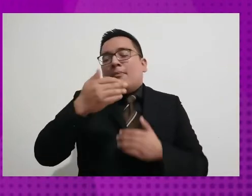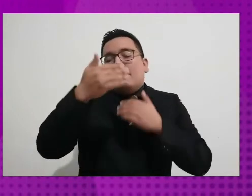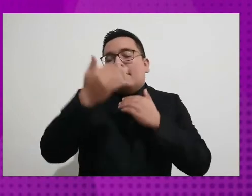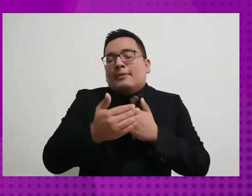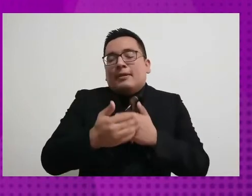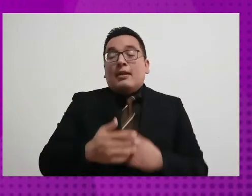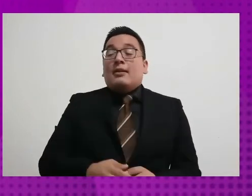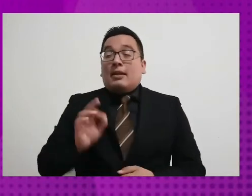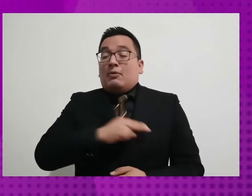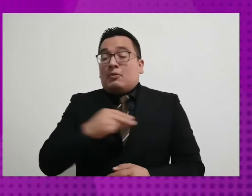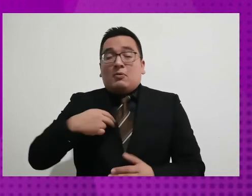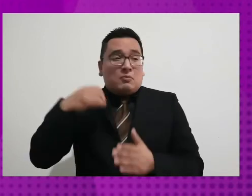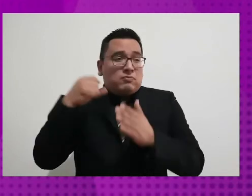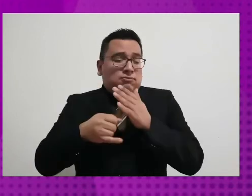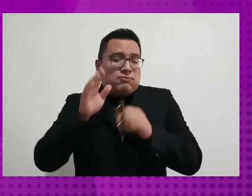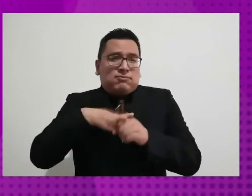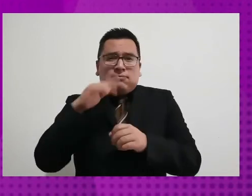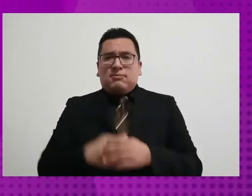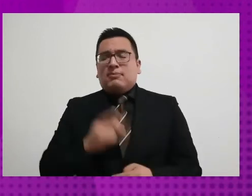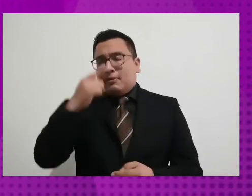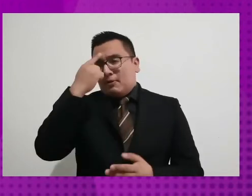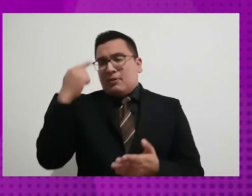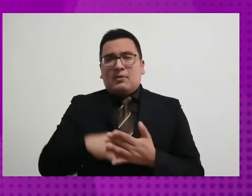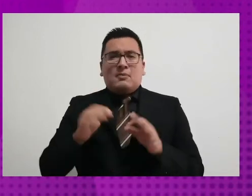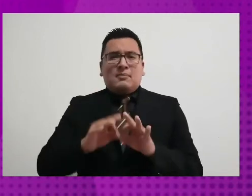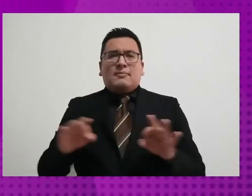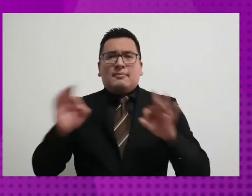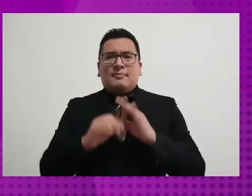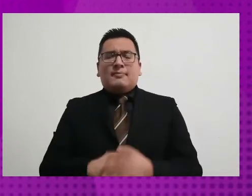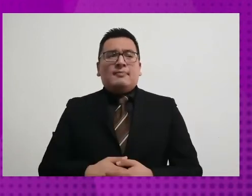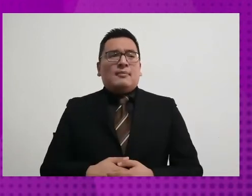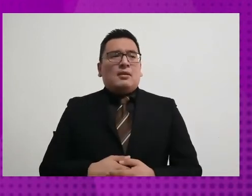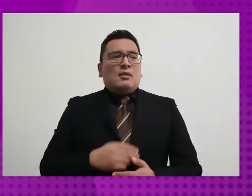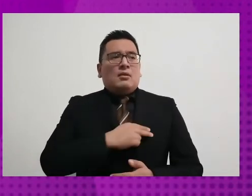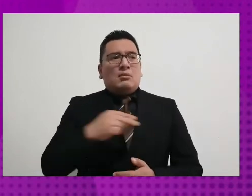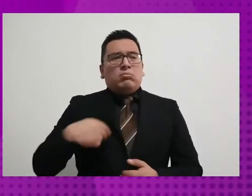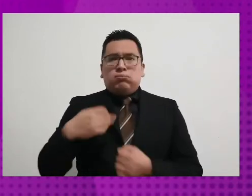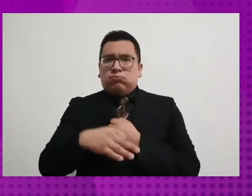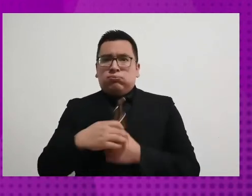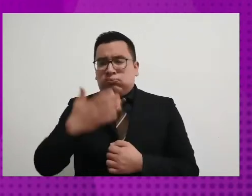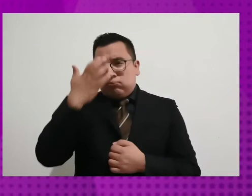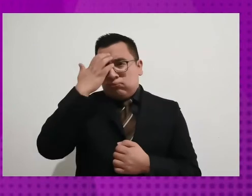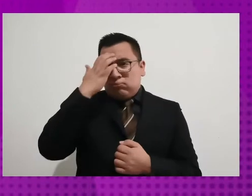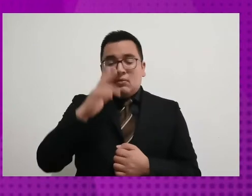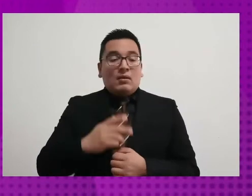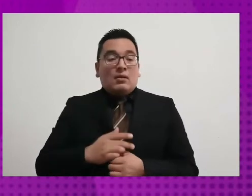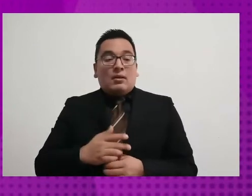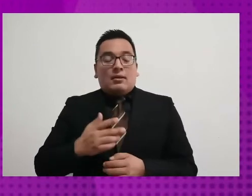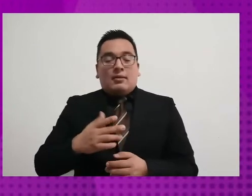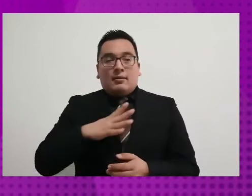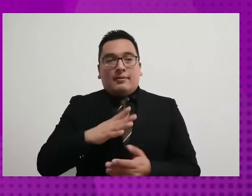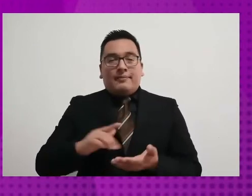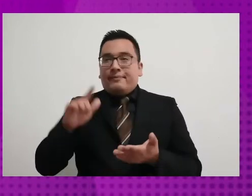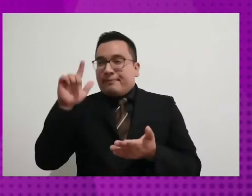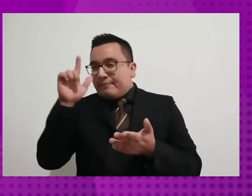podríamos comentar al respecto, pero me parece muy importante que por lo pronto pues tengamos conocimiento de la